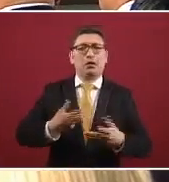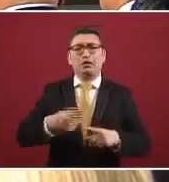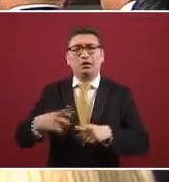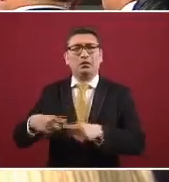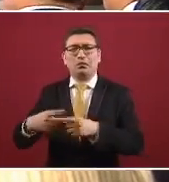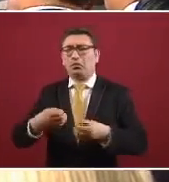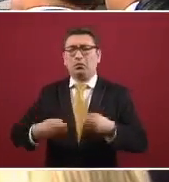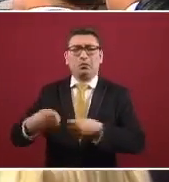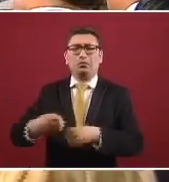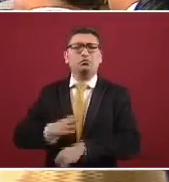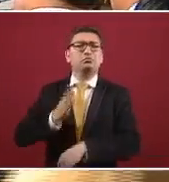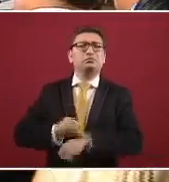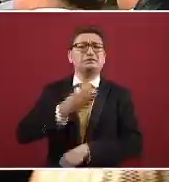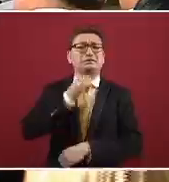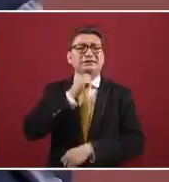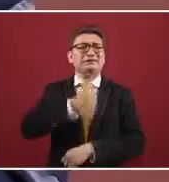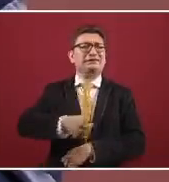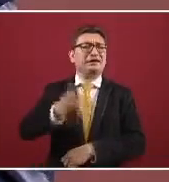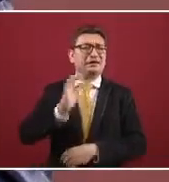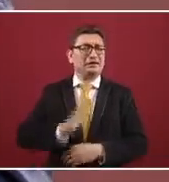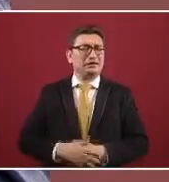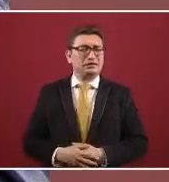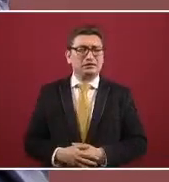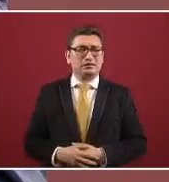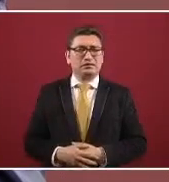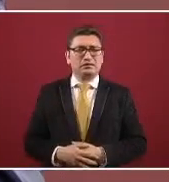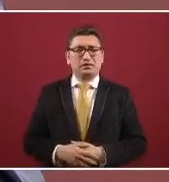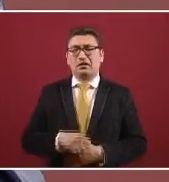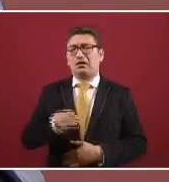El Poder Judicial era como el castillo de la pureza.